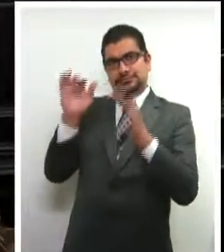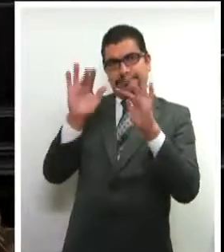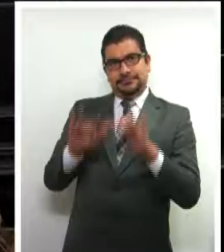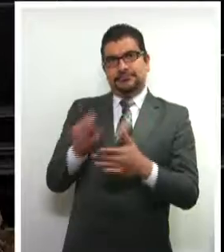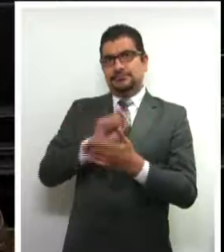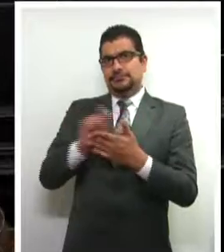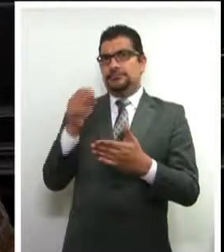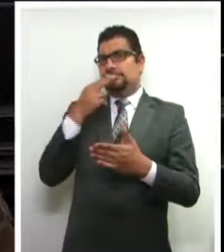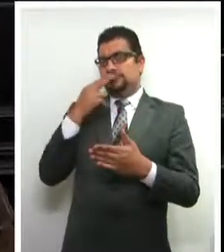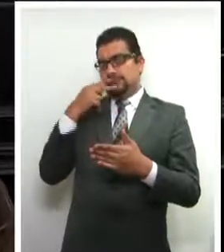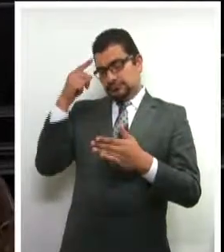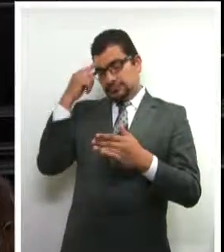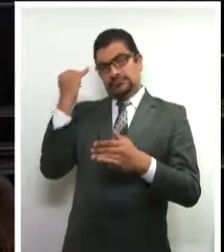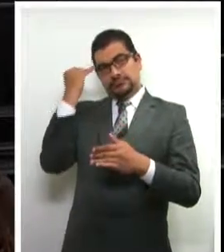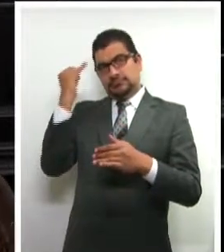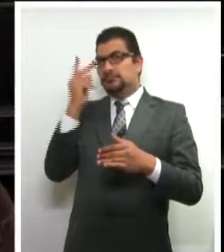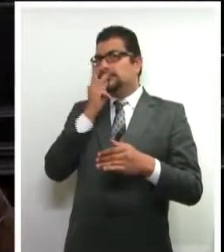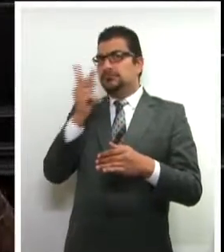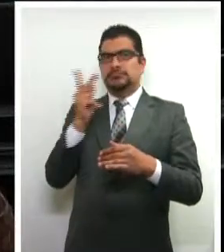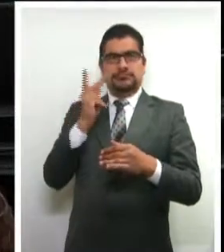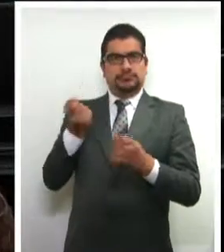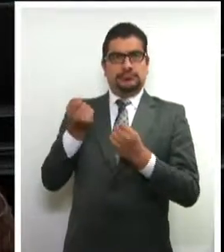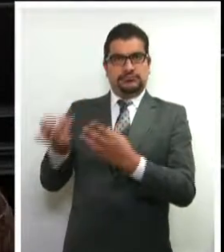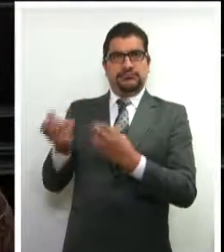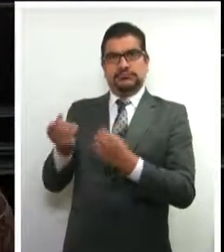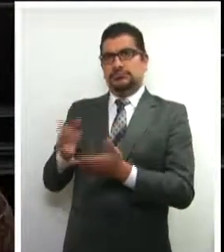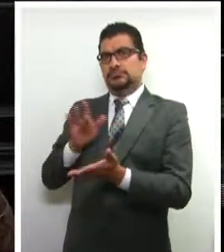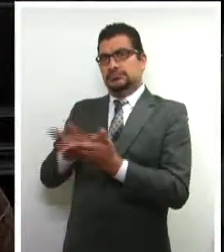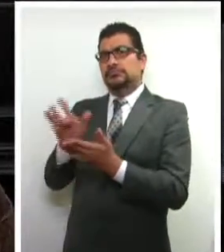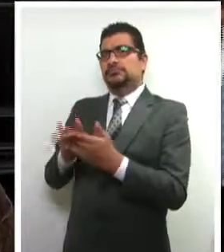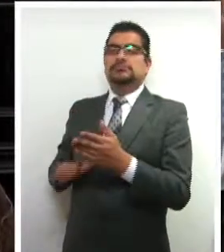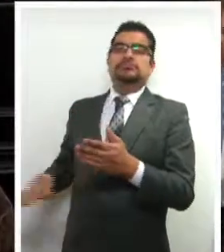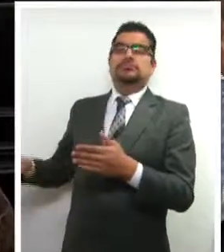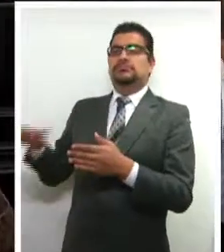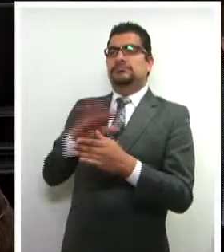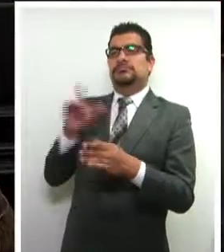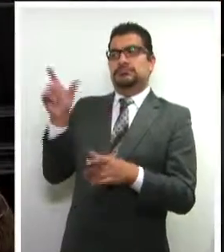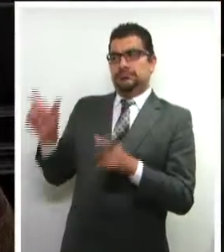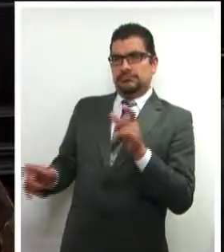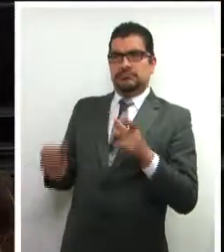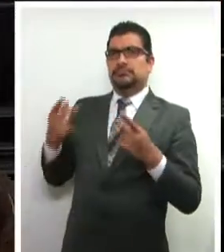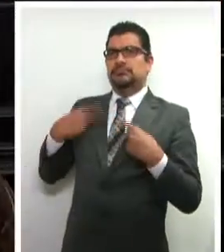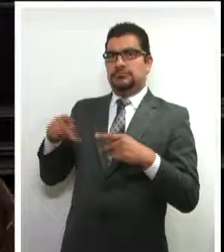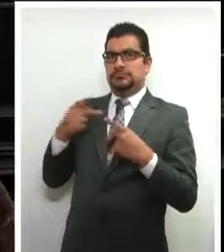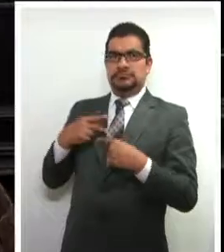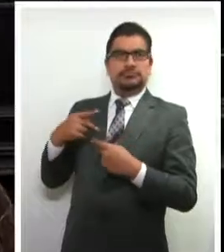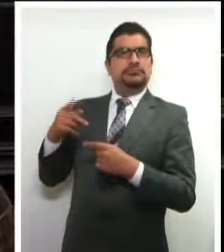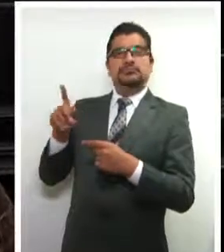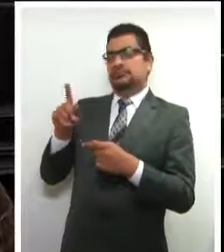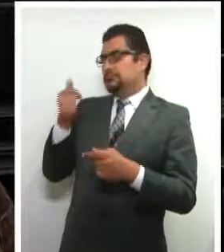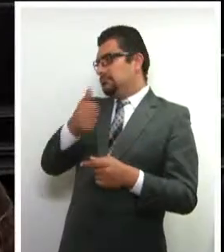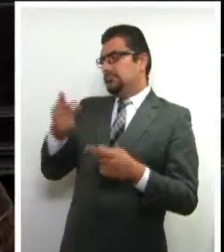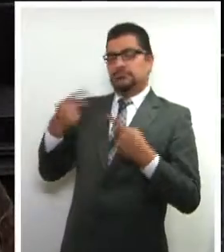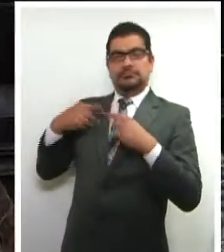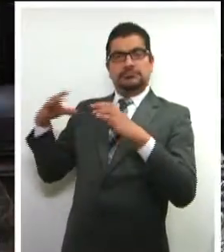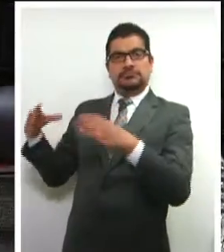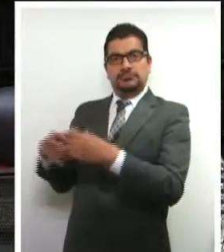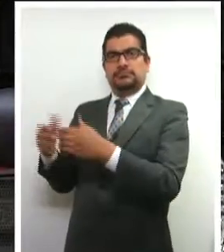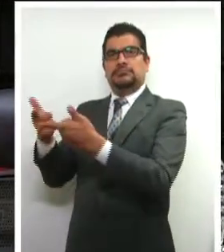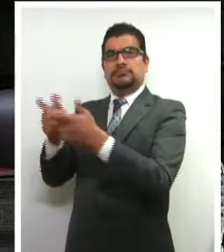como el uso de conceptos que respondan a las características específicas de las